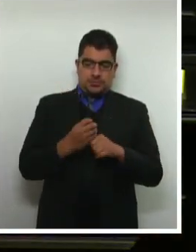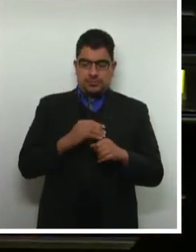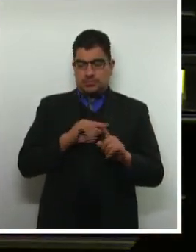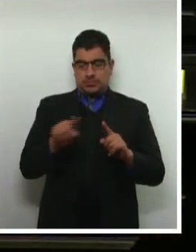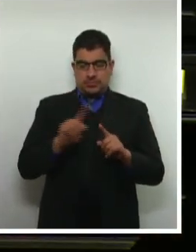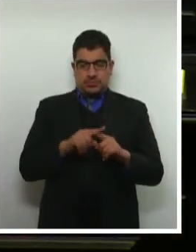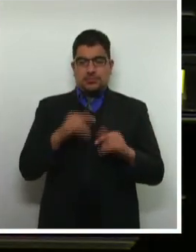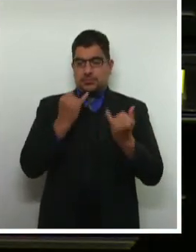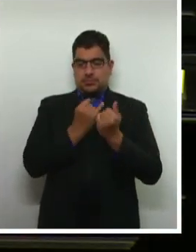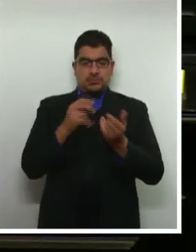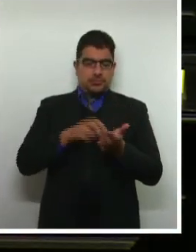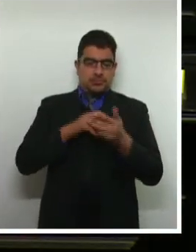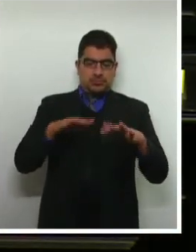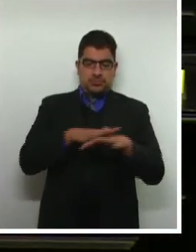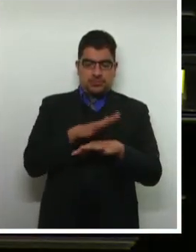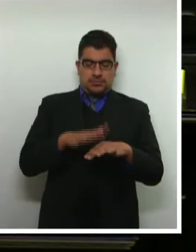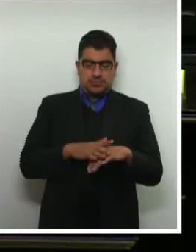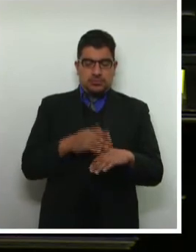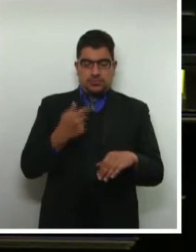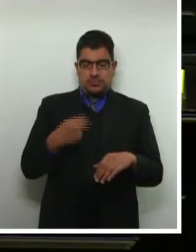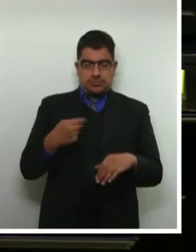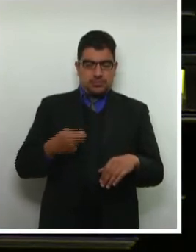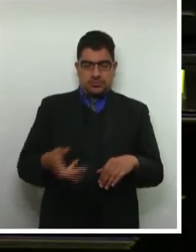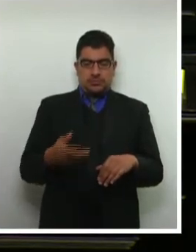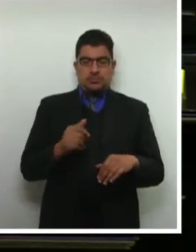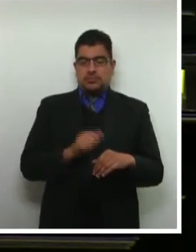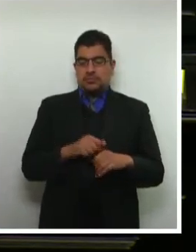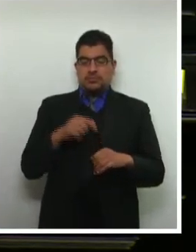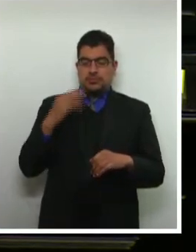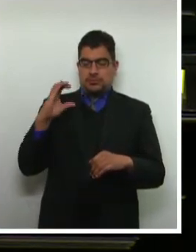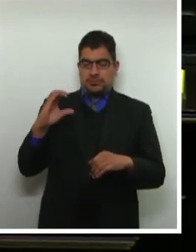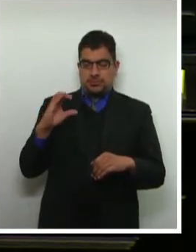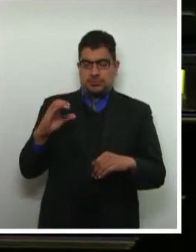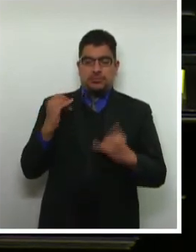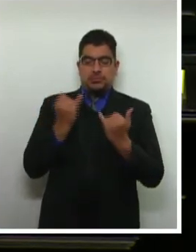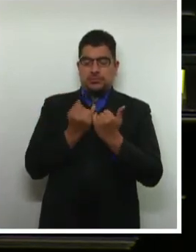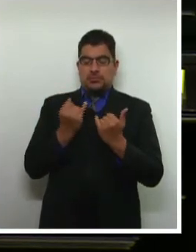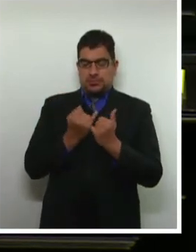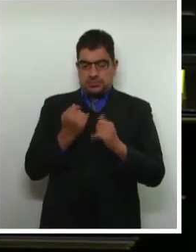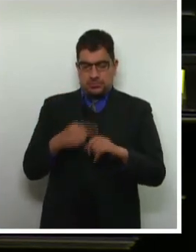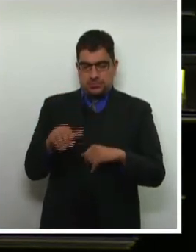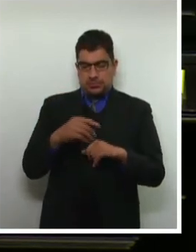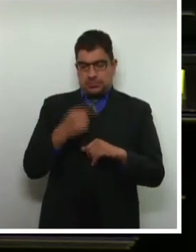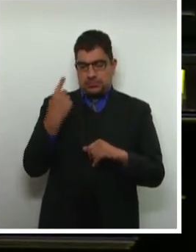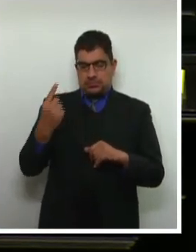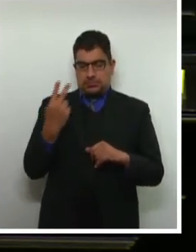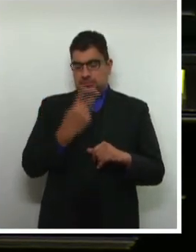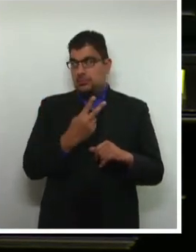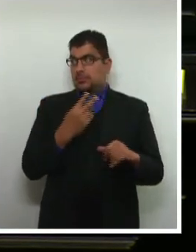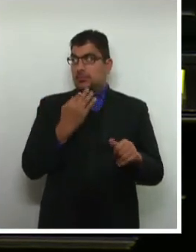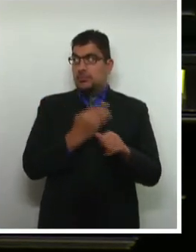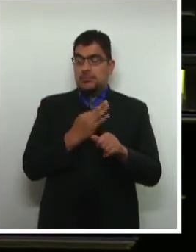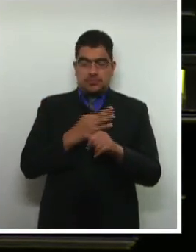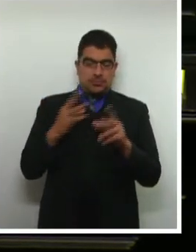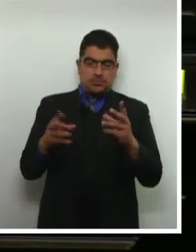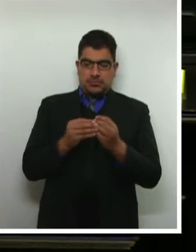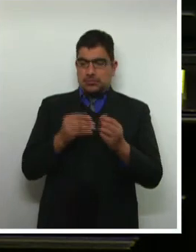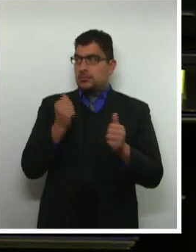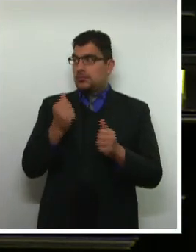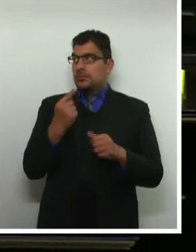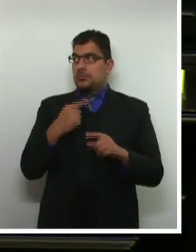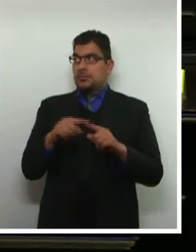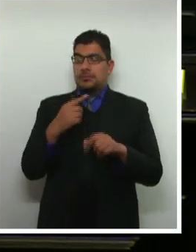párrafo, y se modifica la denominación del apartado C y los numerales 1 y 2, adicionándose